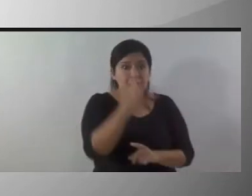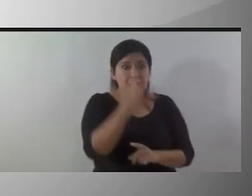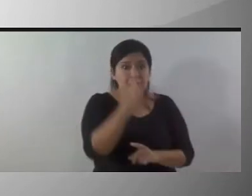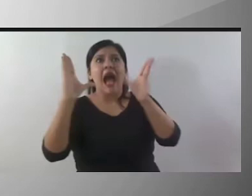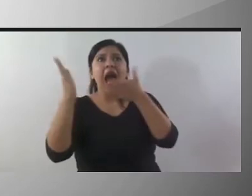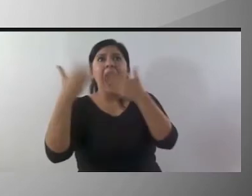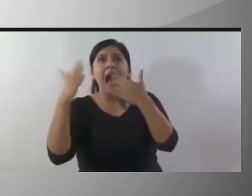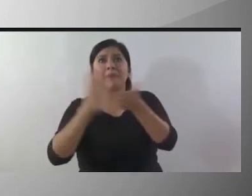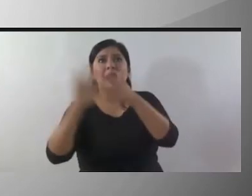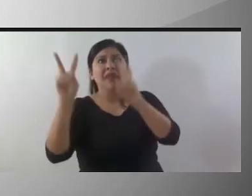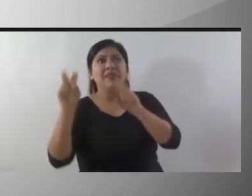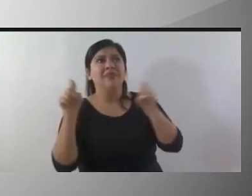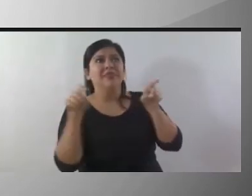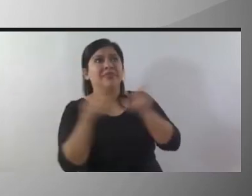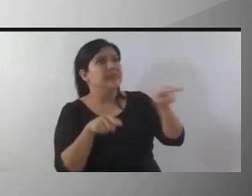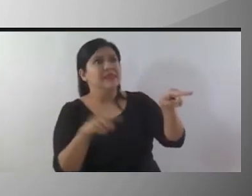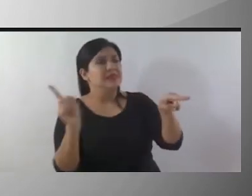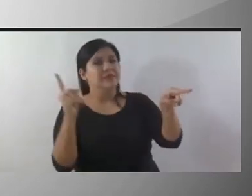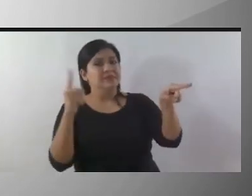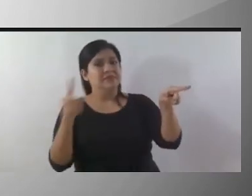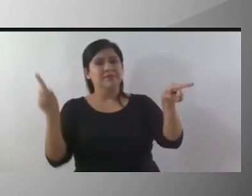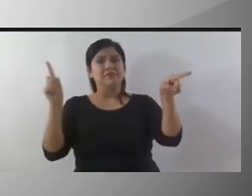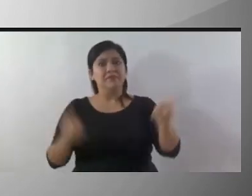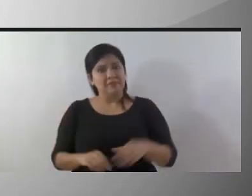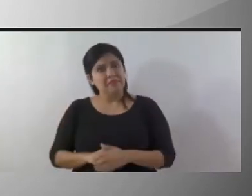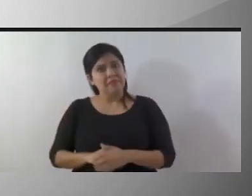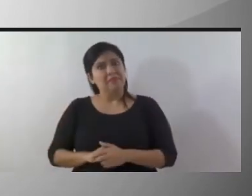que hable. Entonces,